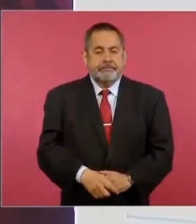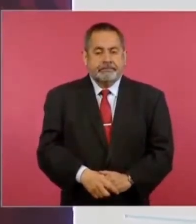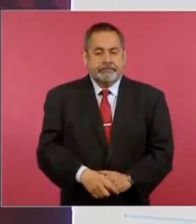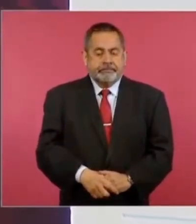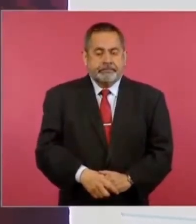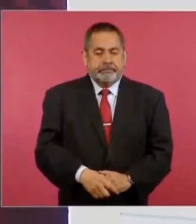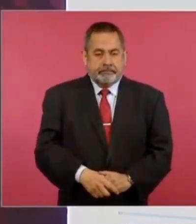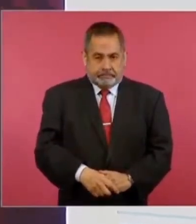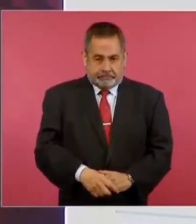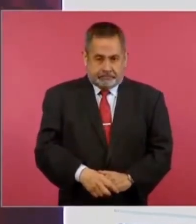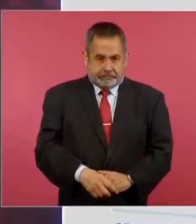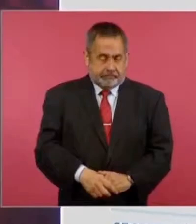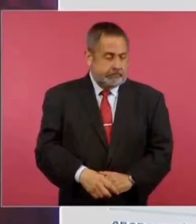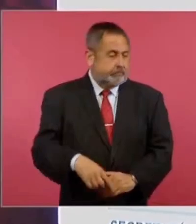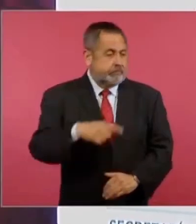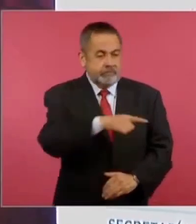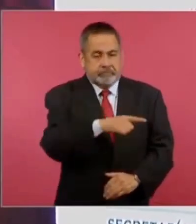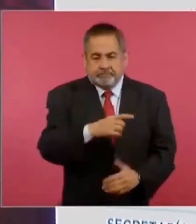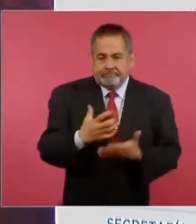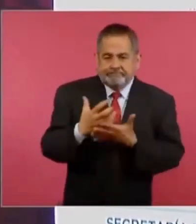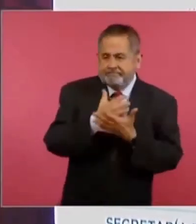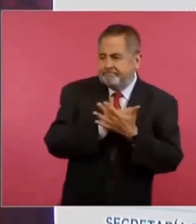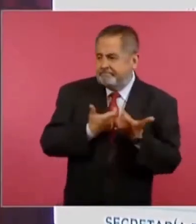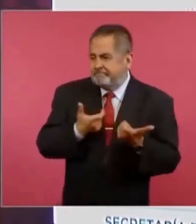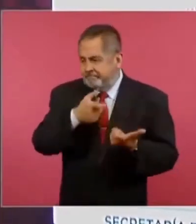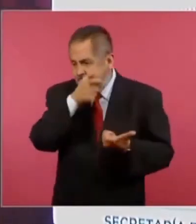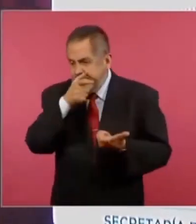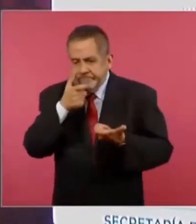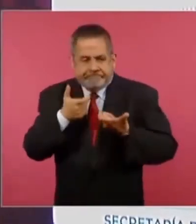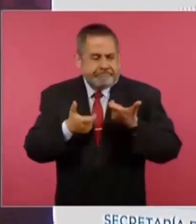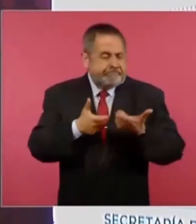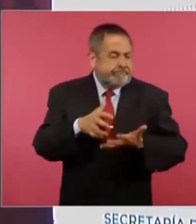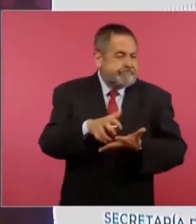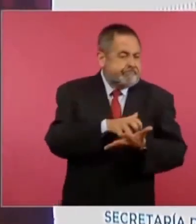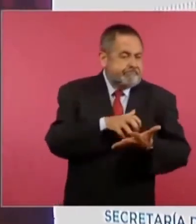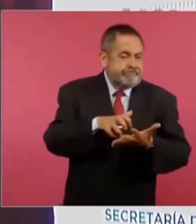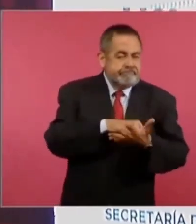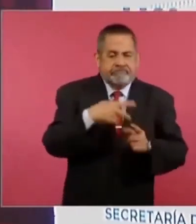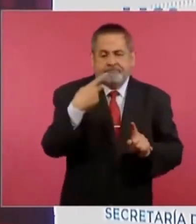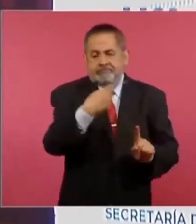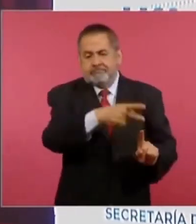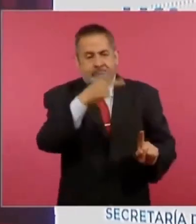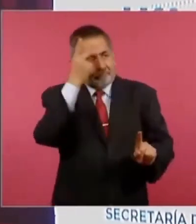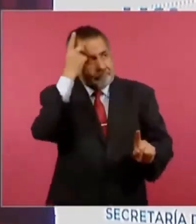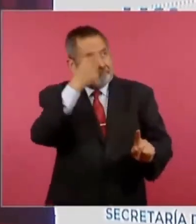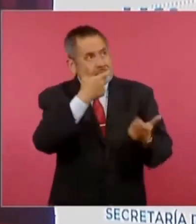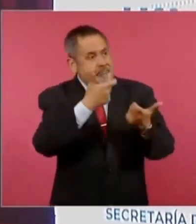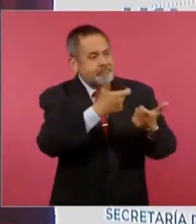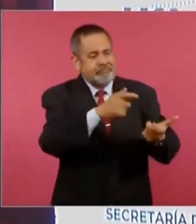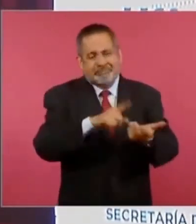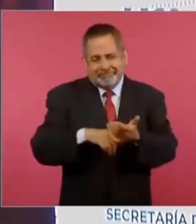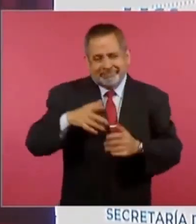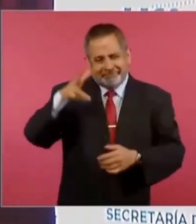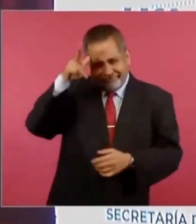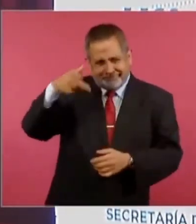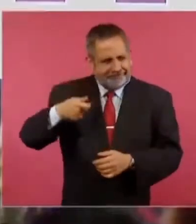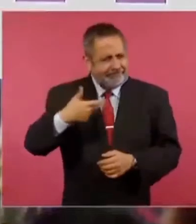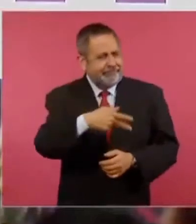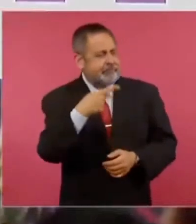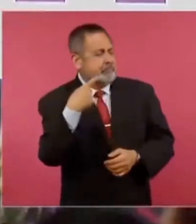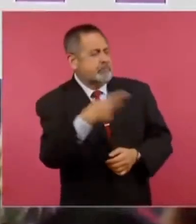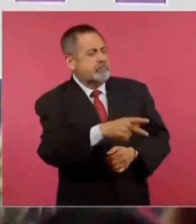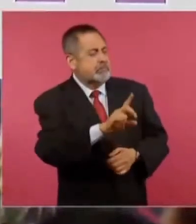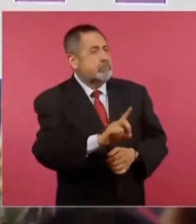Lo que les importa es lo material. Su Dios es el dinero, como decía Hidalgo.